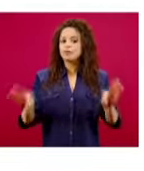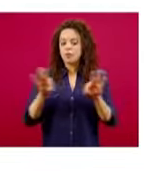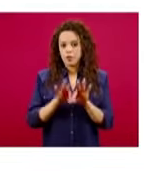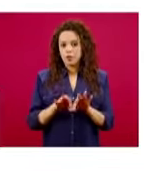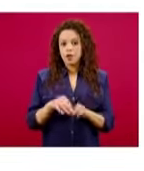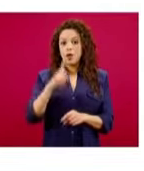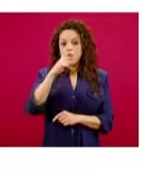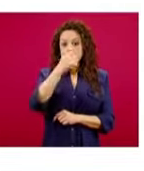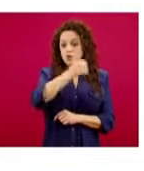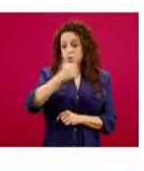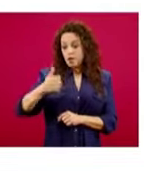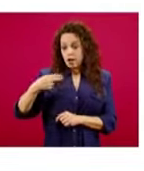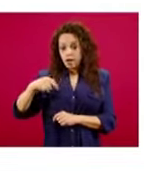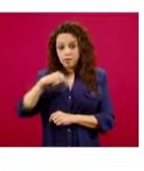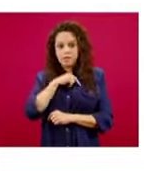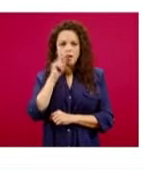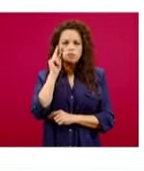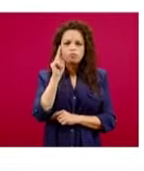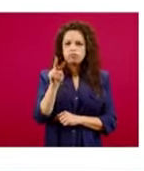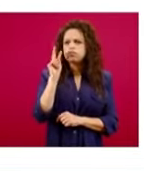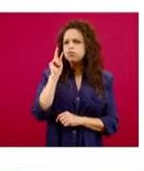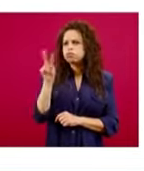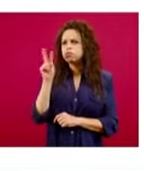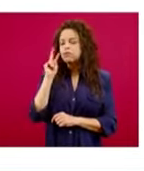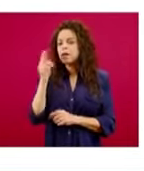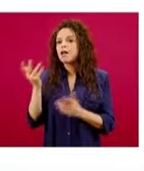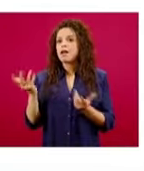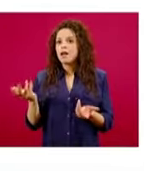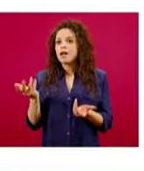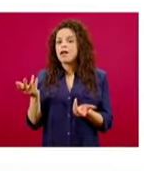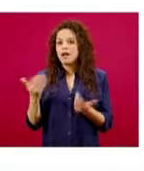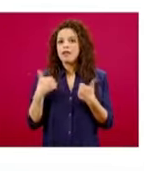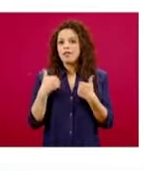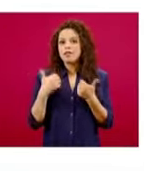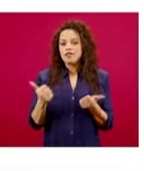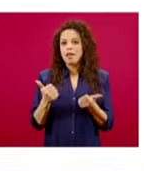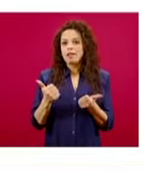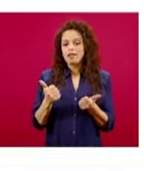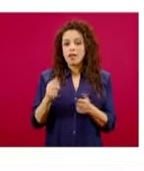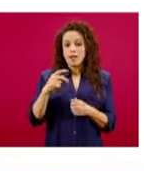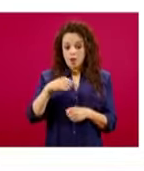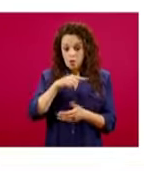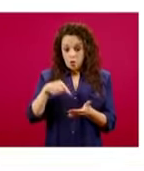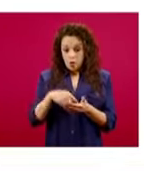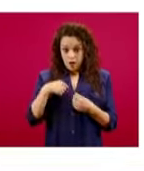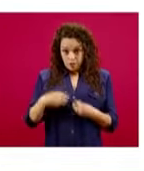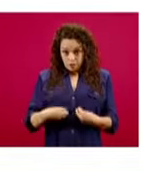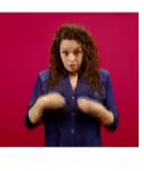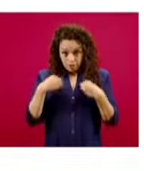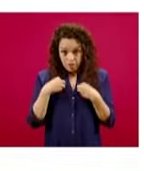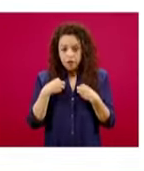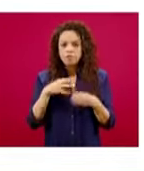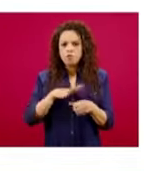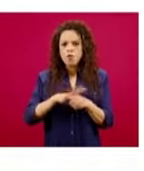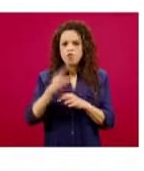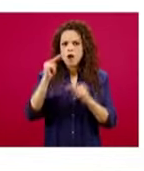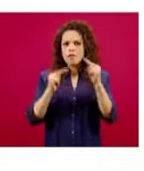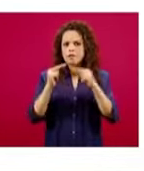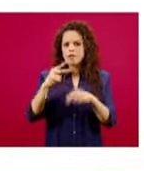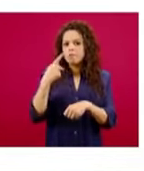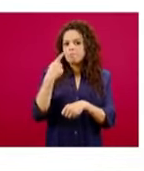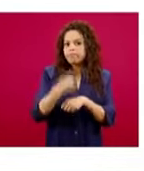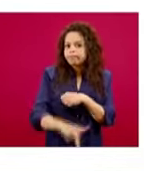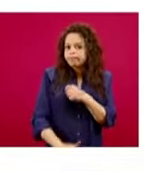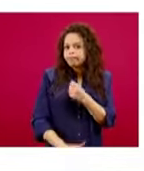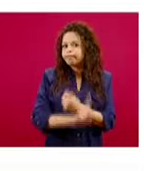veamos en qué nivel de riesgo está nuestro estado porque digo que es importante porque esta herramienta